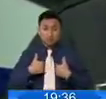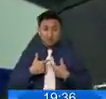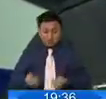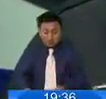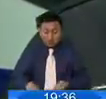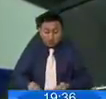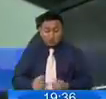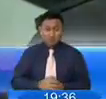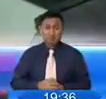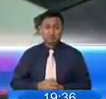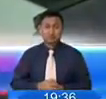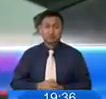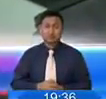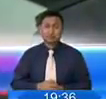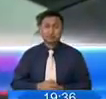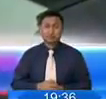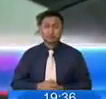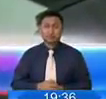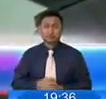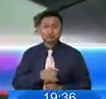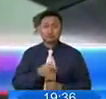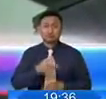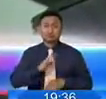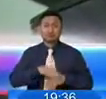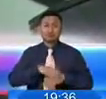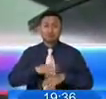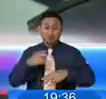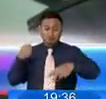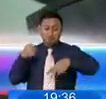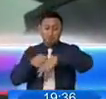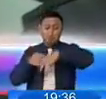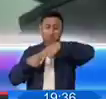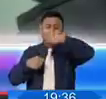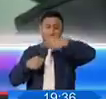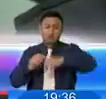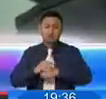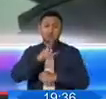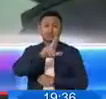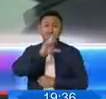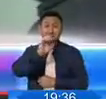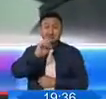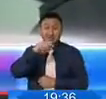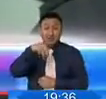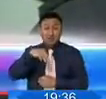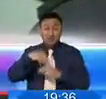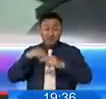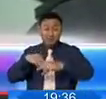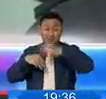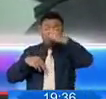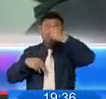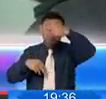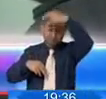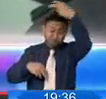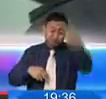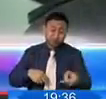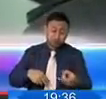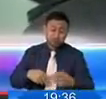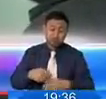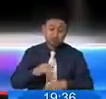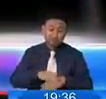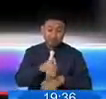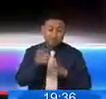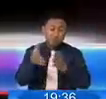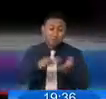animal, producto de lo cual fue expulsado aproximadamente 30 metros, motivo por lo cual pierde la